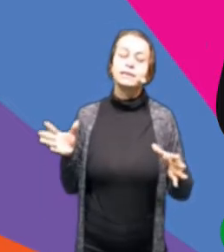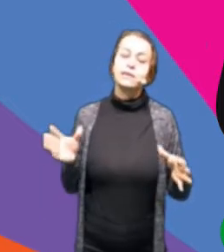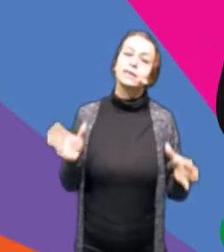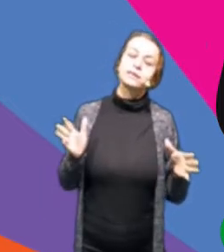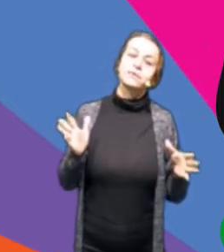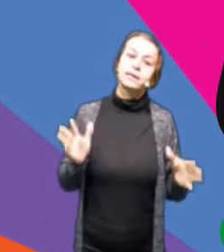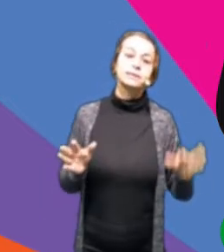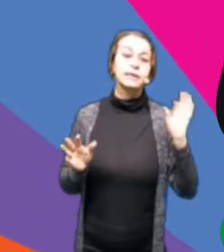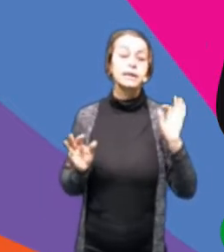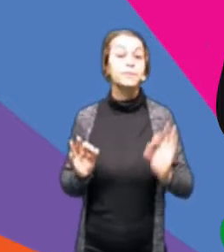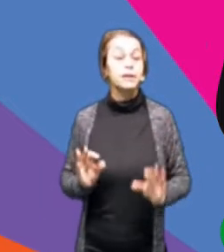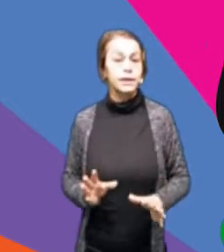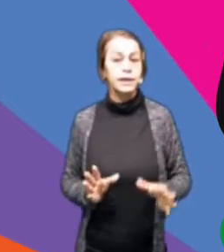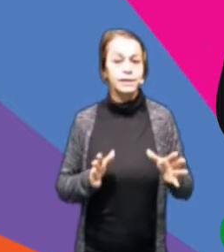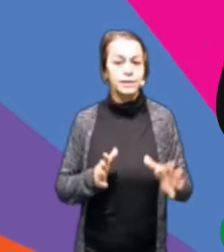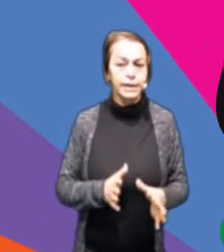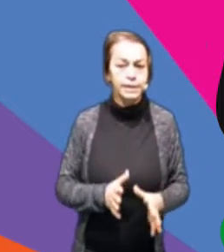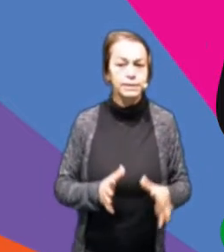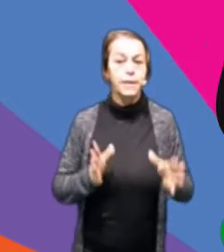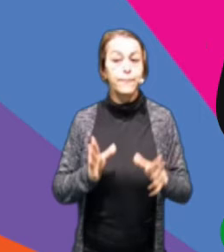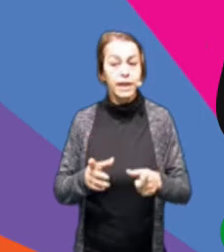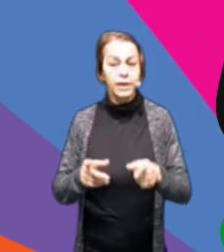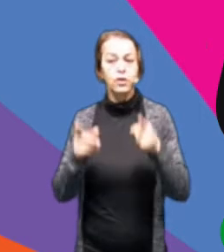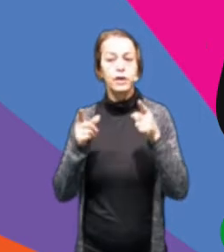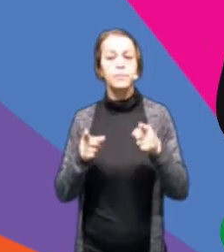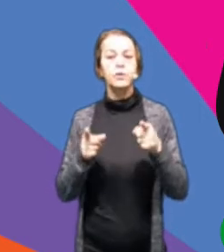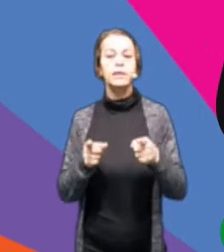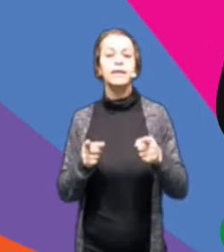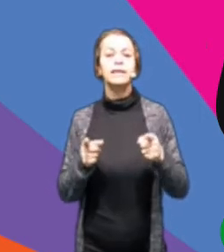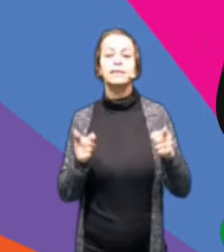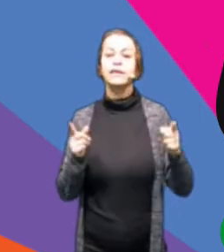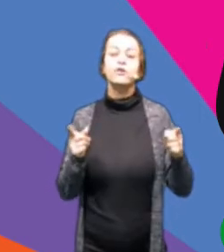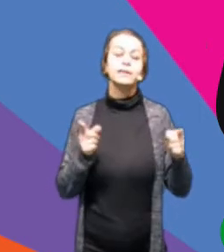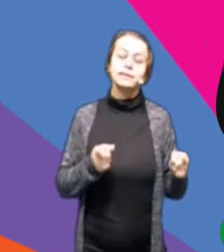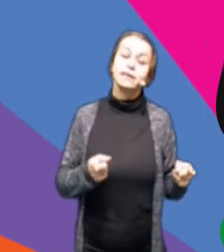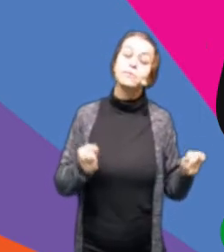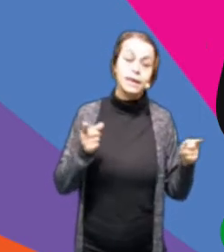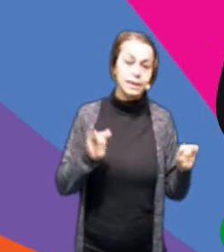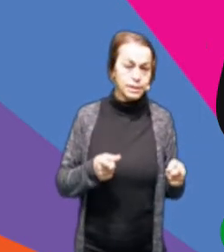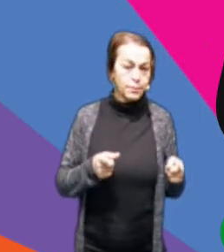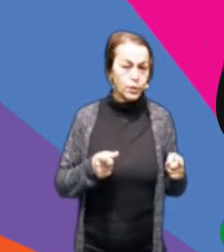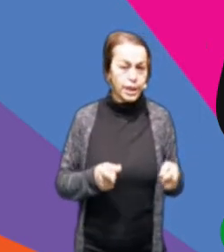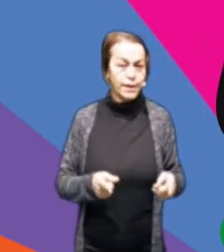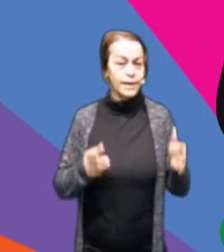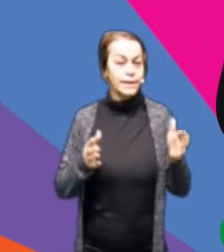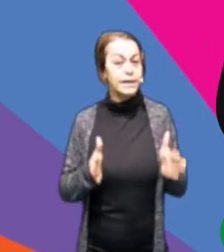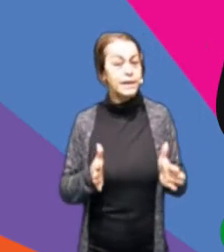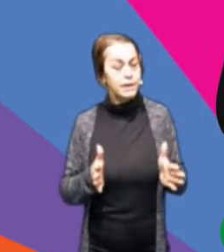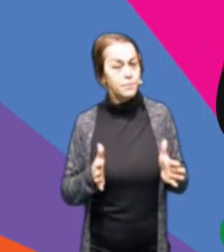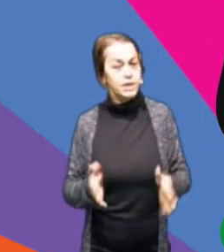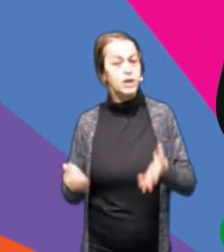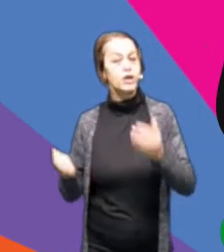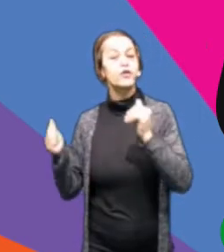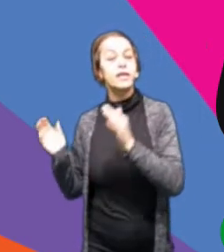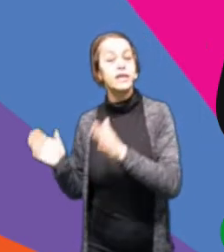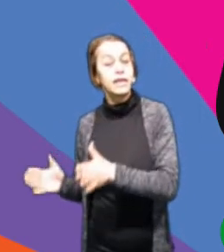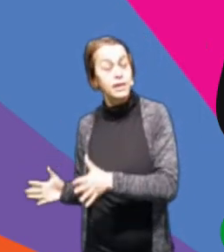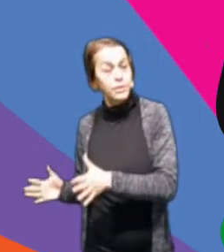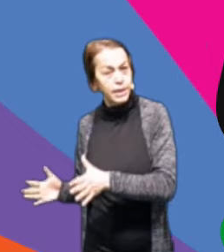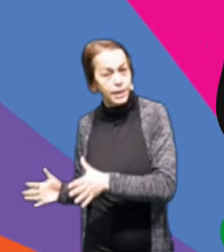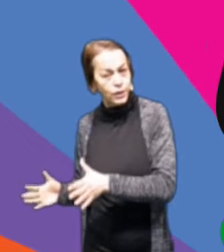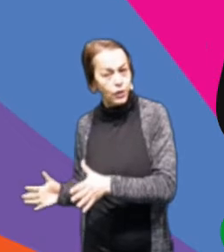sabe que se va a lanzar el Previaje 3, pero el problema es que no va a ser para la temporada, ni de invierno ni